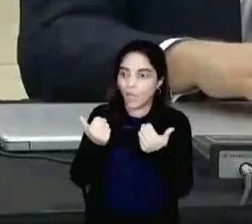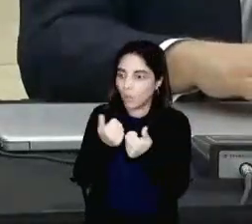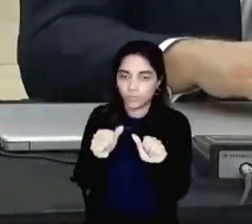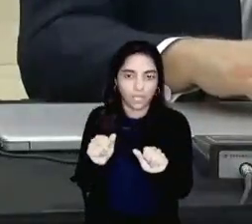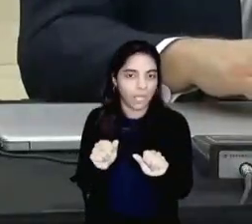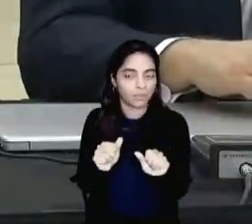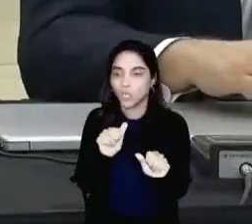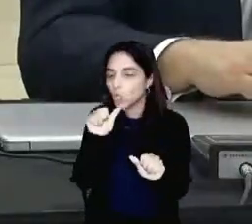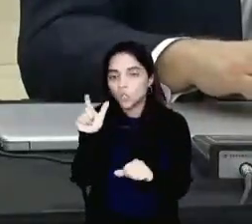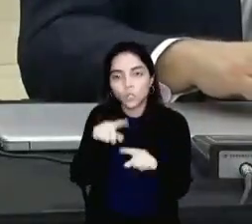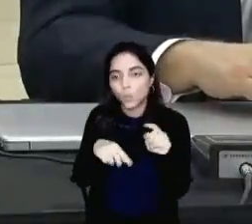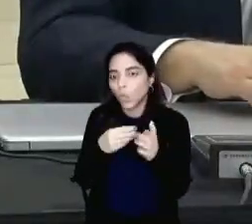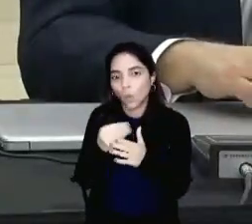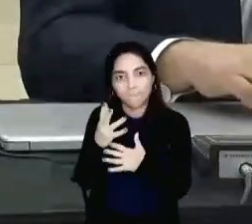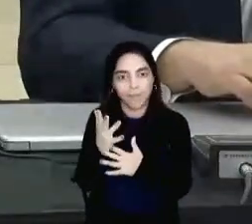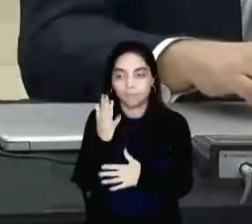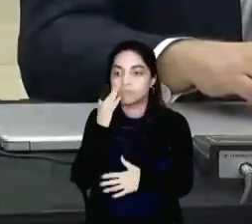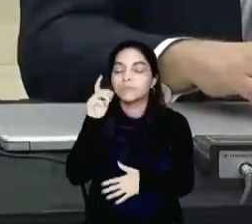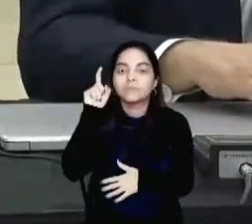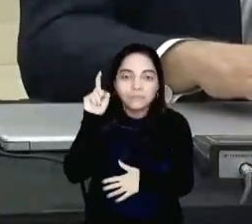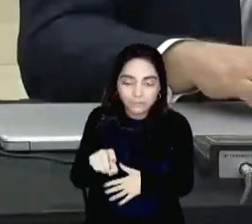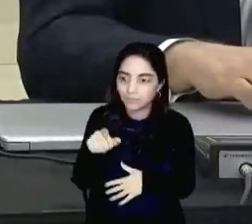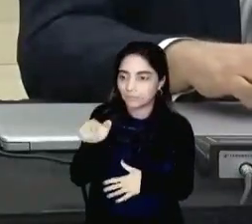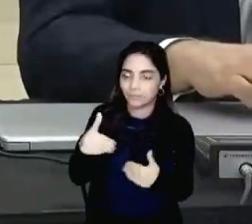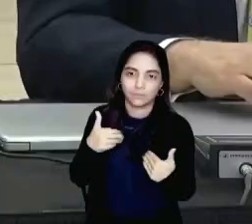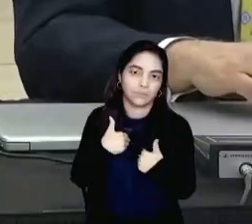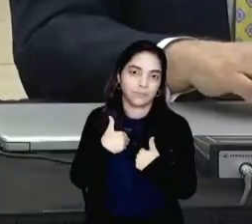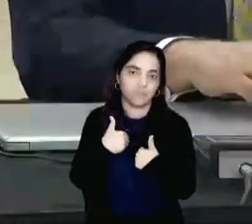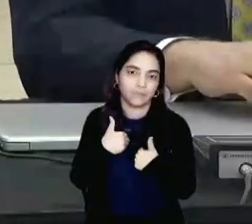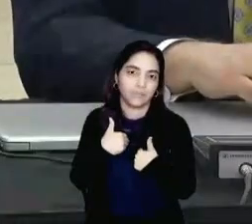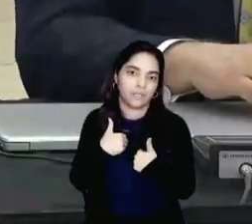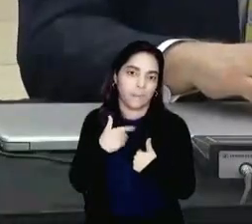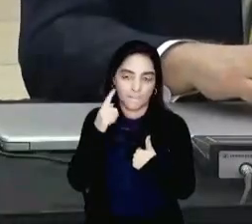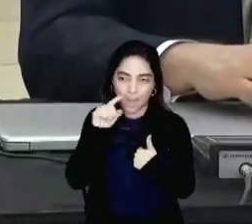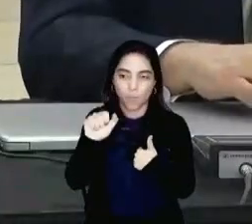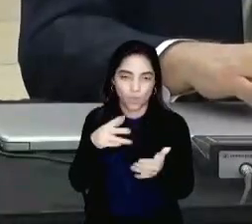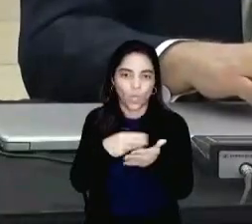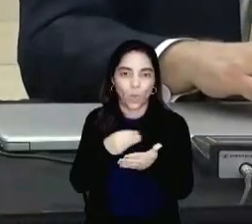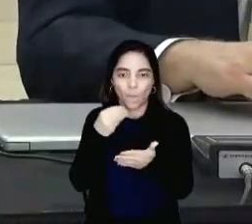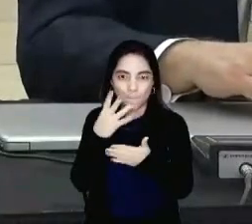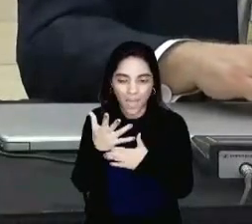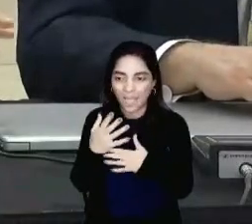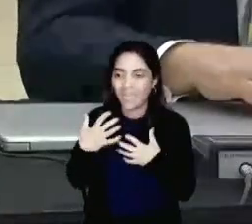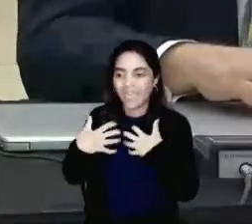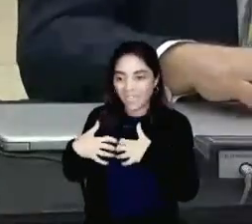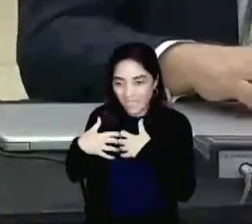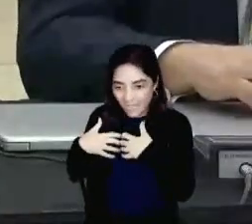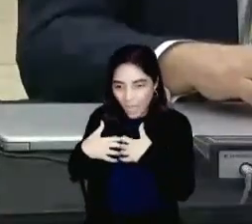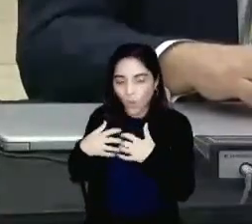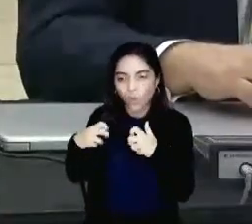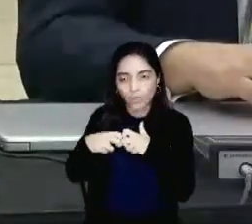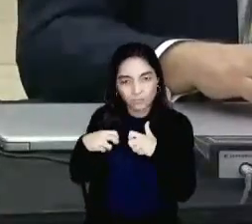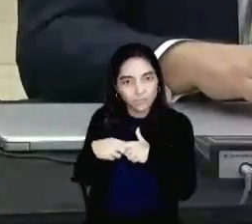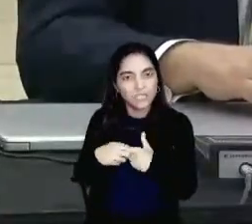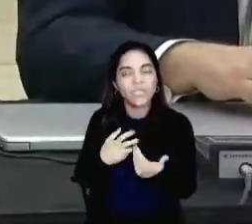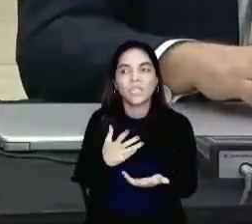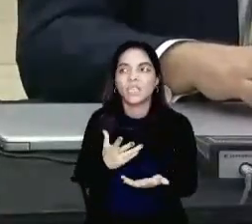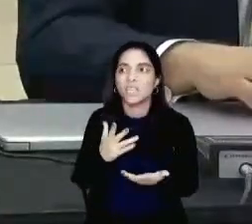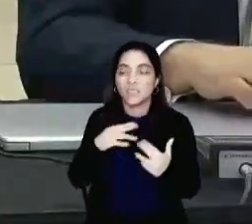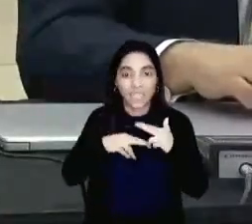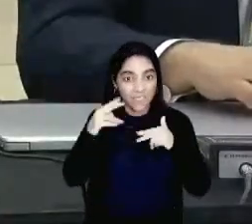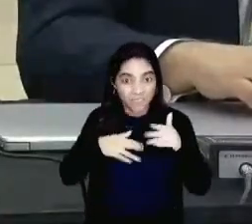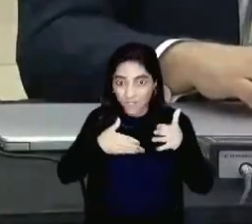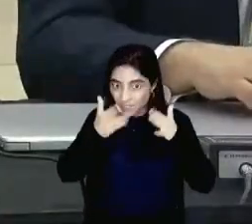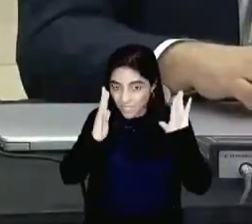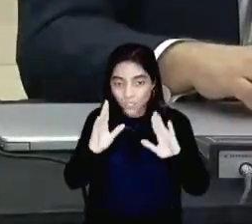por supuesto el costo de de adquisición de generadores a nivel individual a nivel de edificios donde